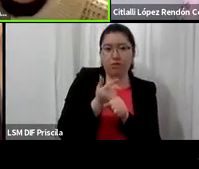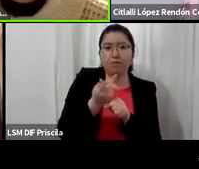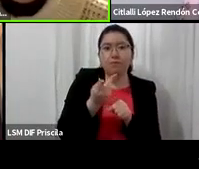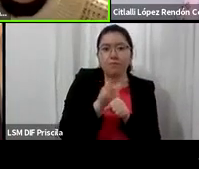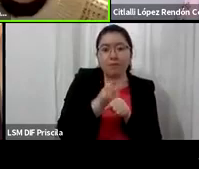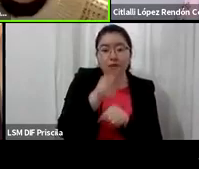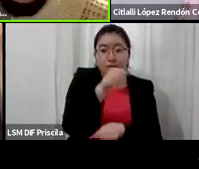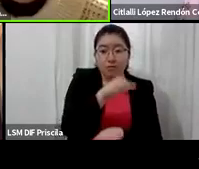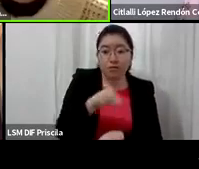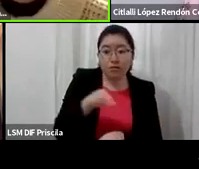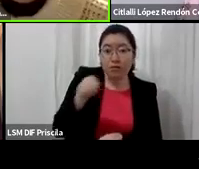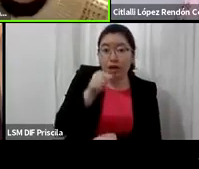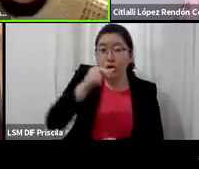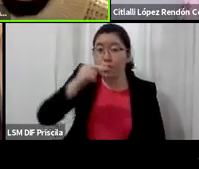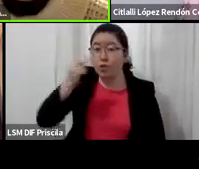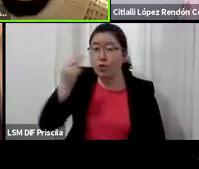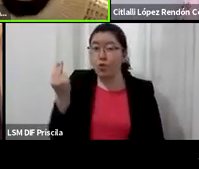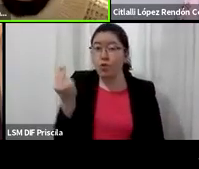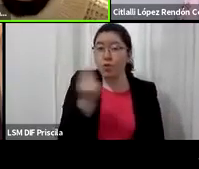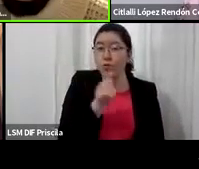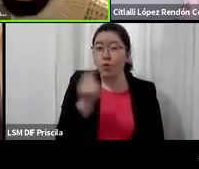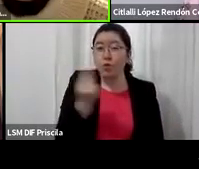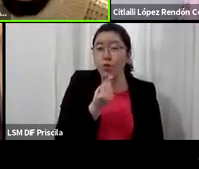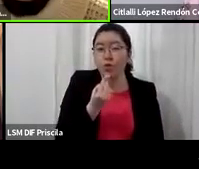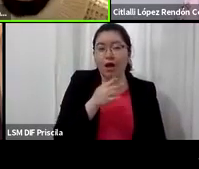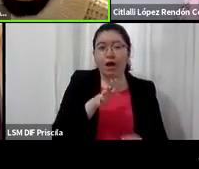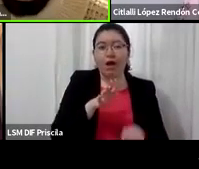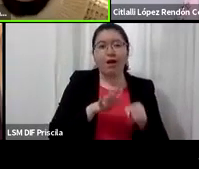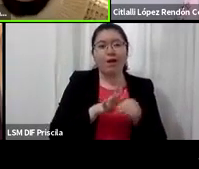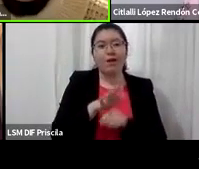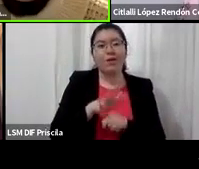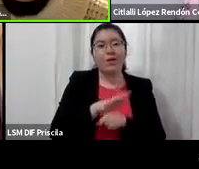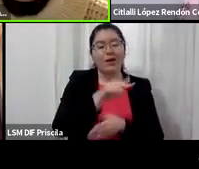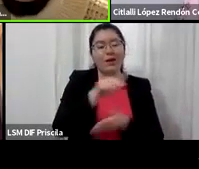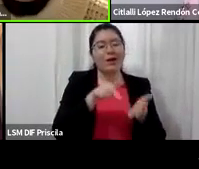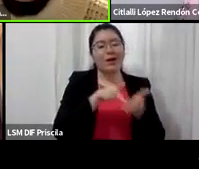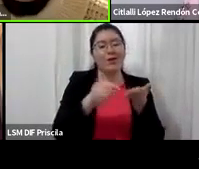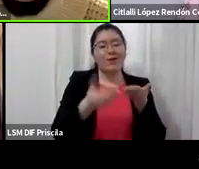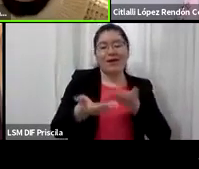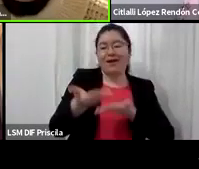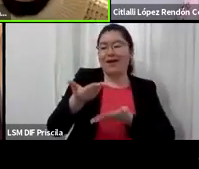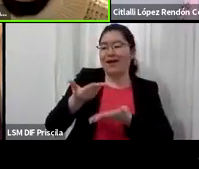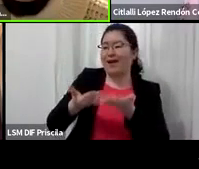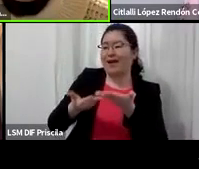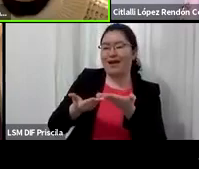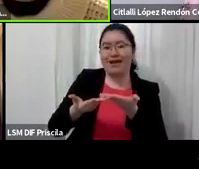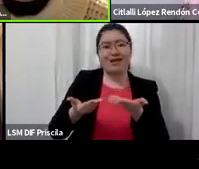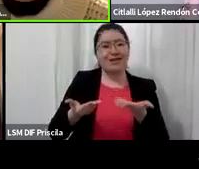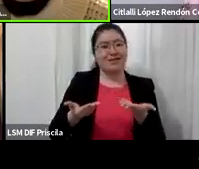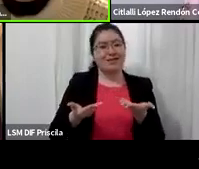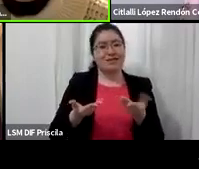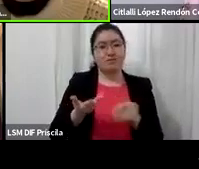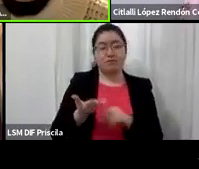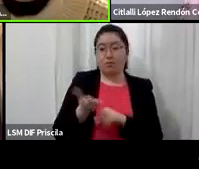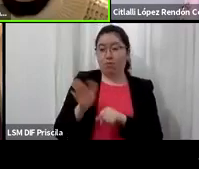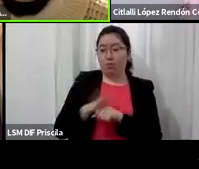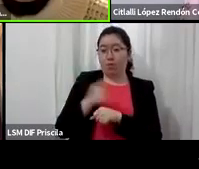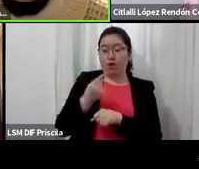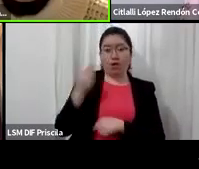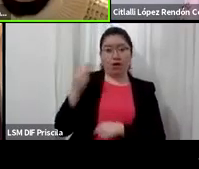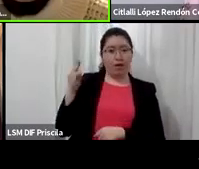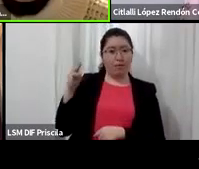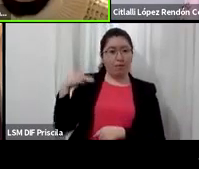más importante para ellas y ellos eran los espacios de socialización. Era que desde marzo no habían vuelto a conectar ni